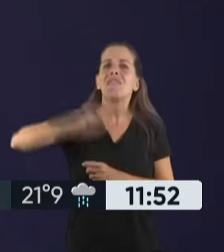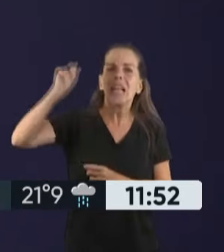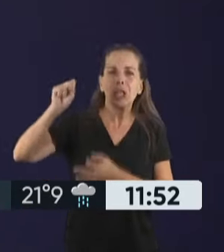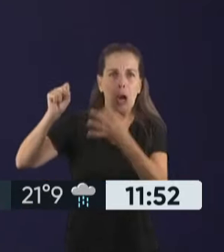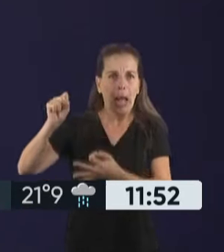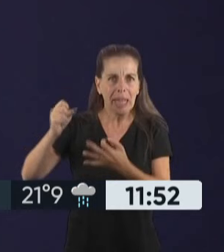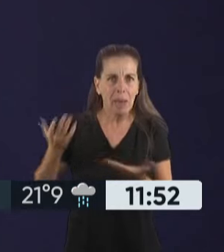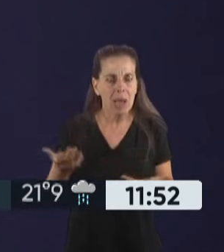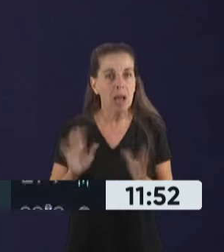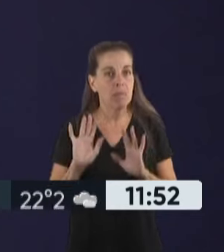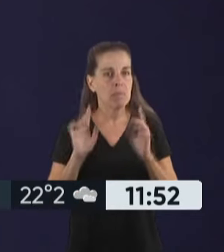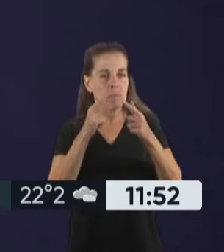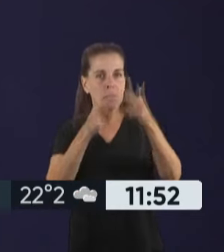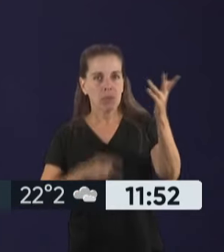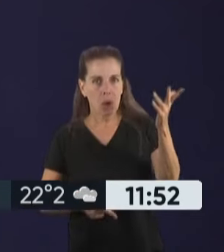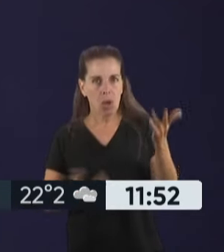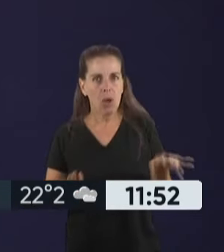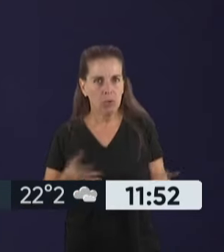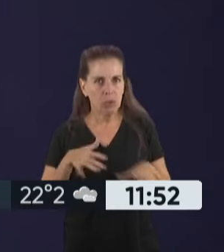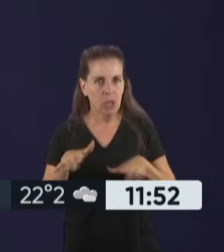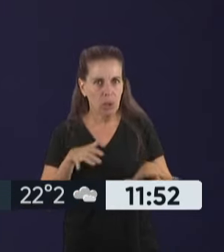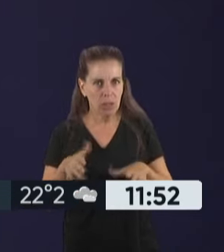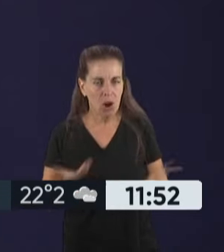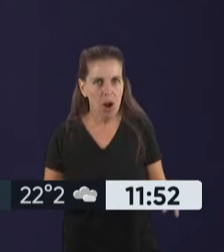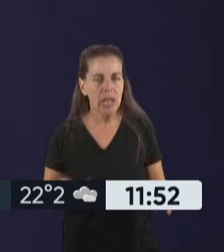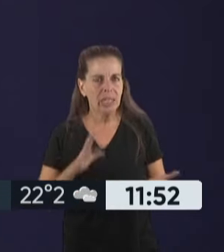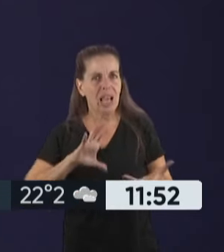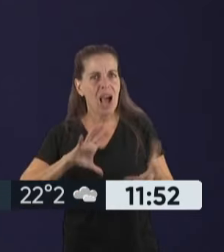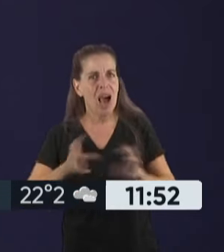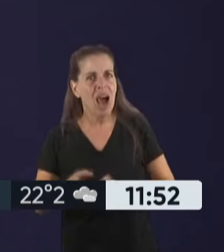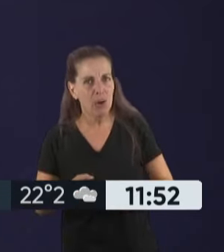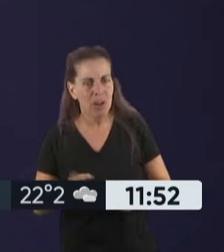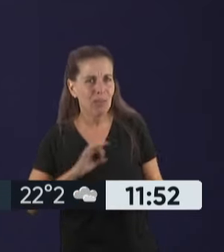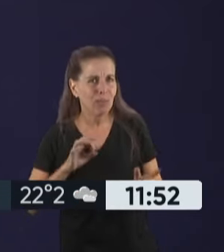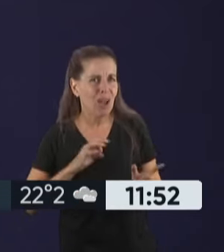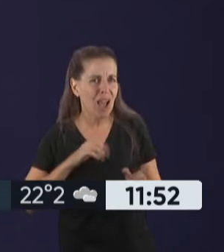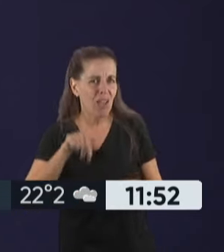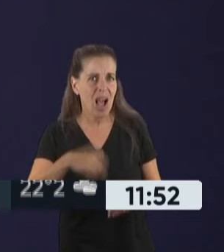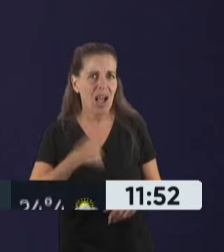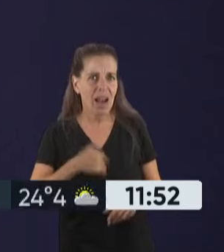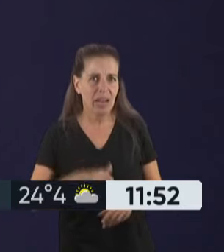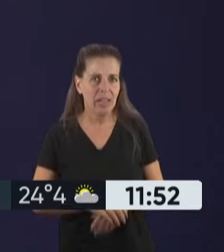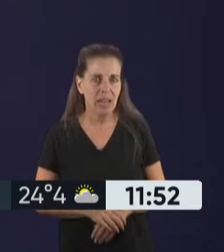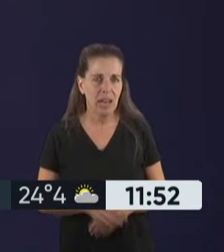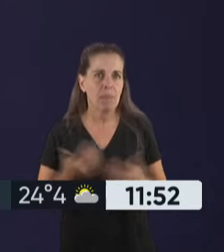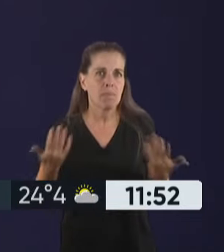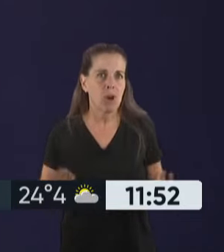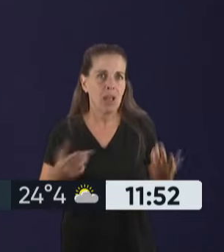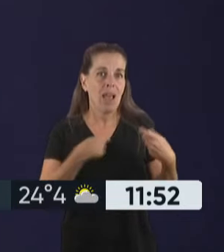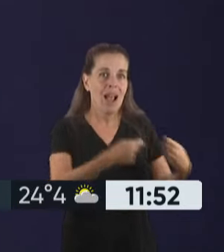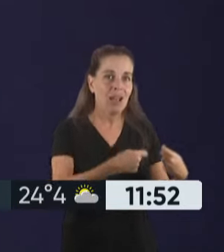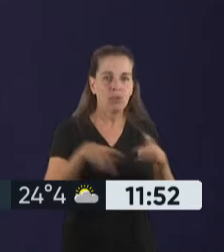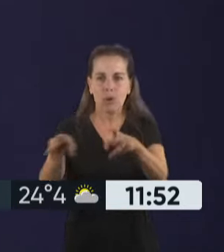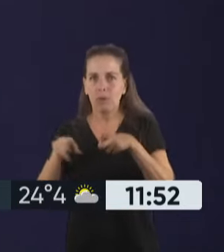Eh bueno todas estas estas cuestiones Es que le han hecho tanto daño tanto daño en la Argentina porque de hecho el déficit fiscal